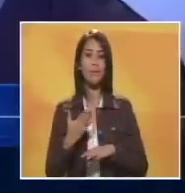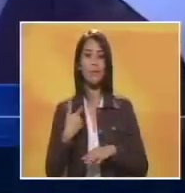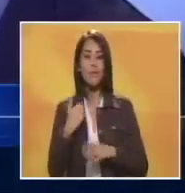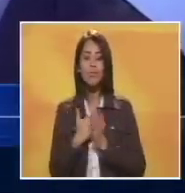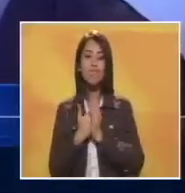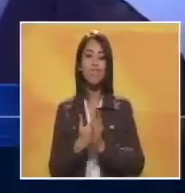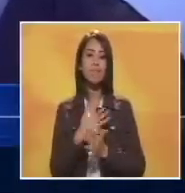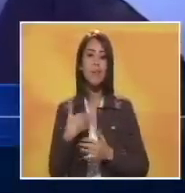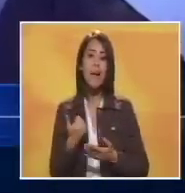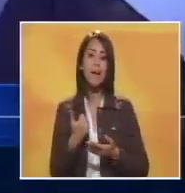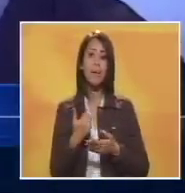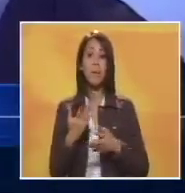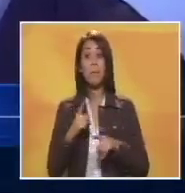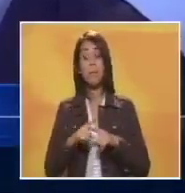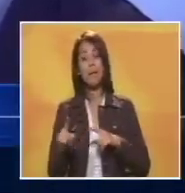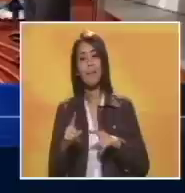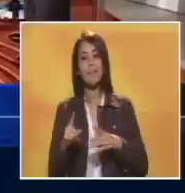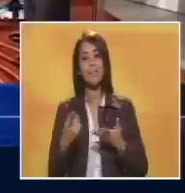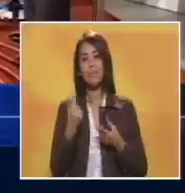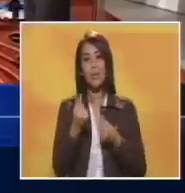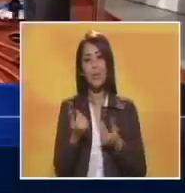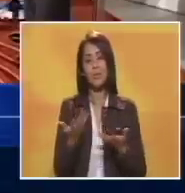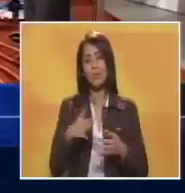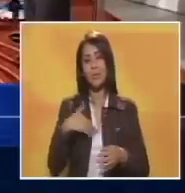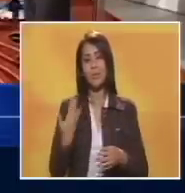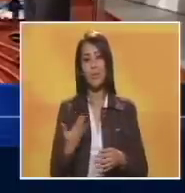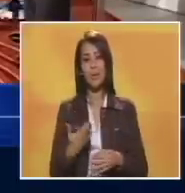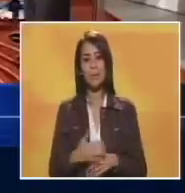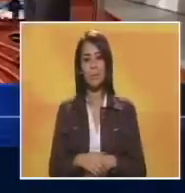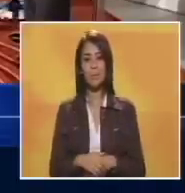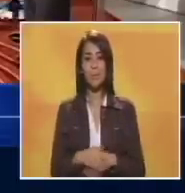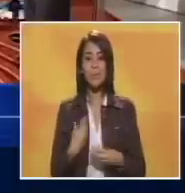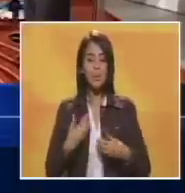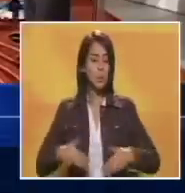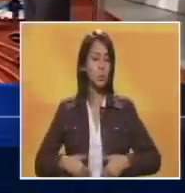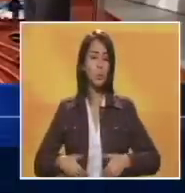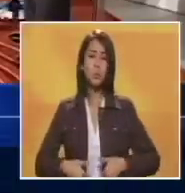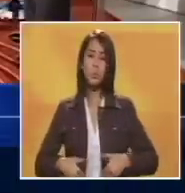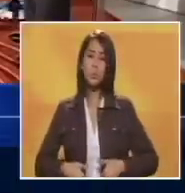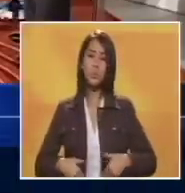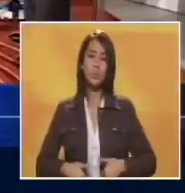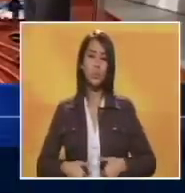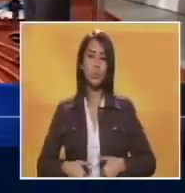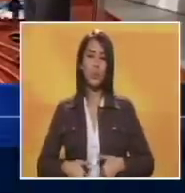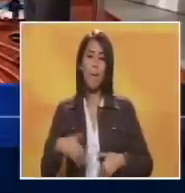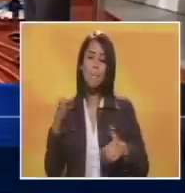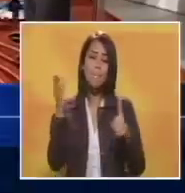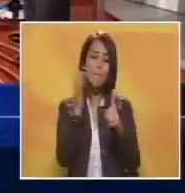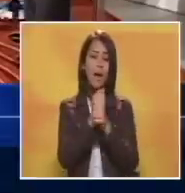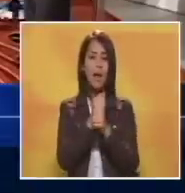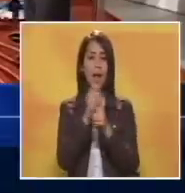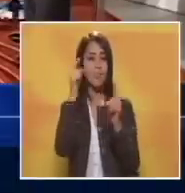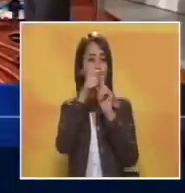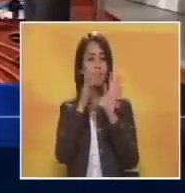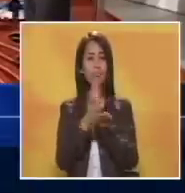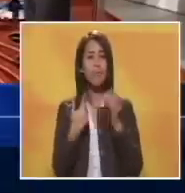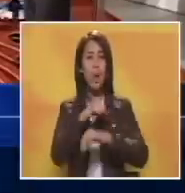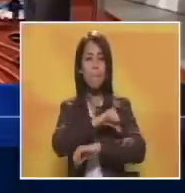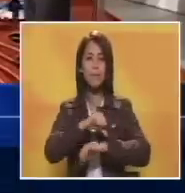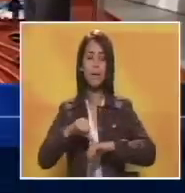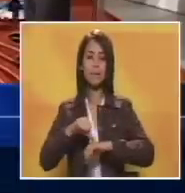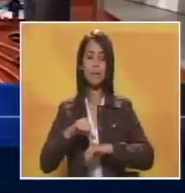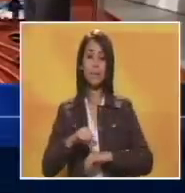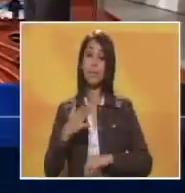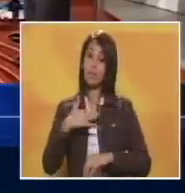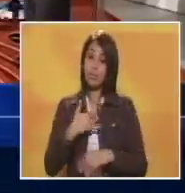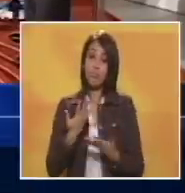quiero ayudarle y no podemos en la parte económica. Estamos haciendo todo lo posible para lograr el objetivo, pues que es operarla. Y